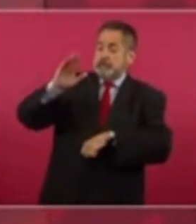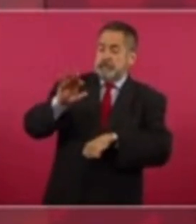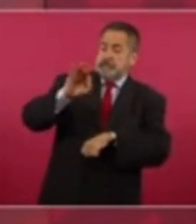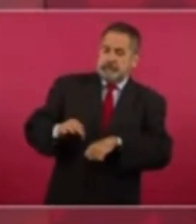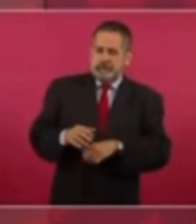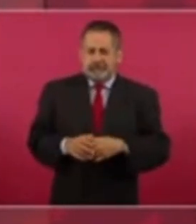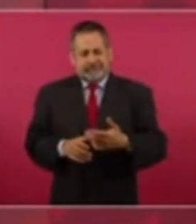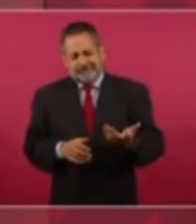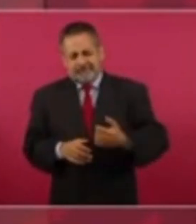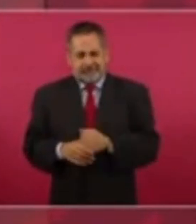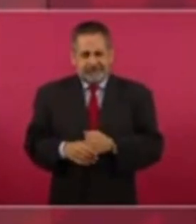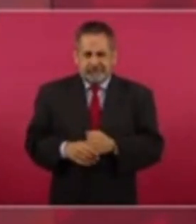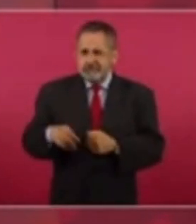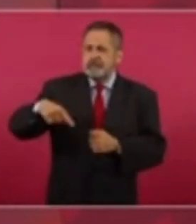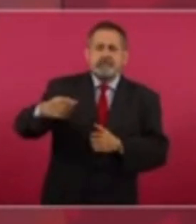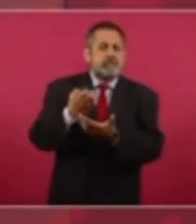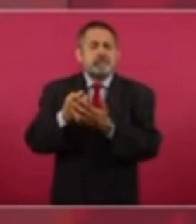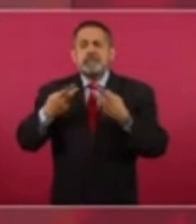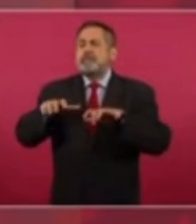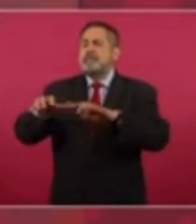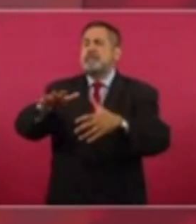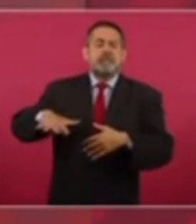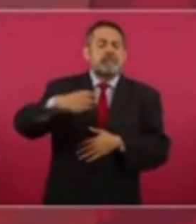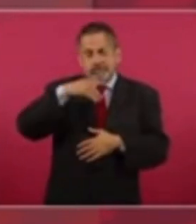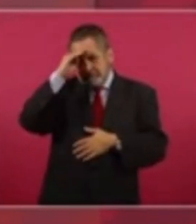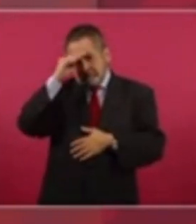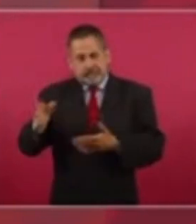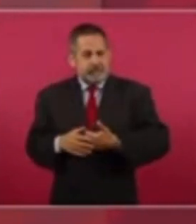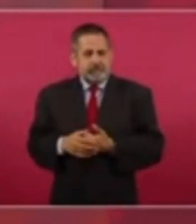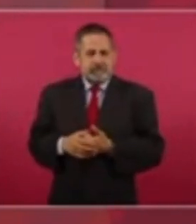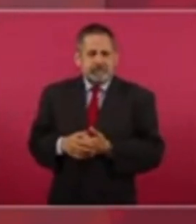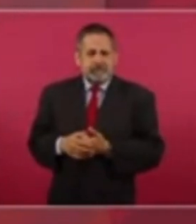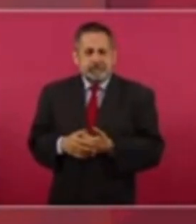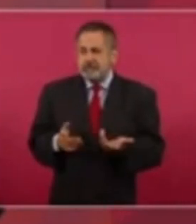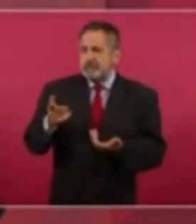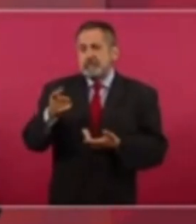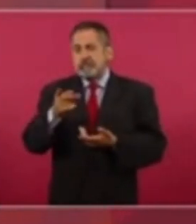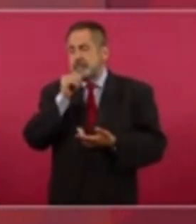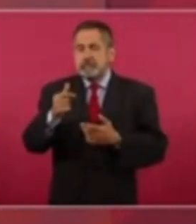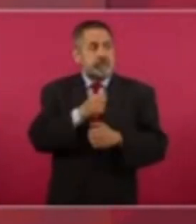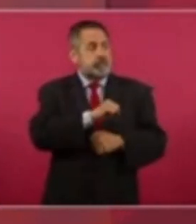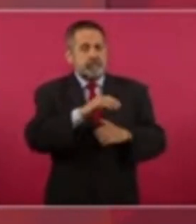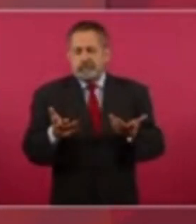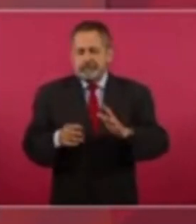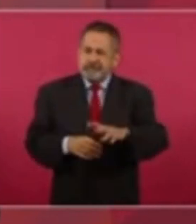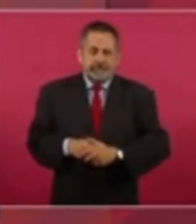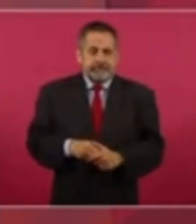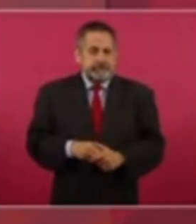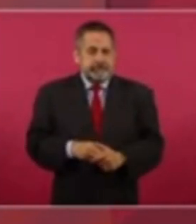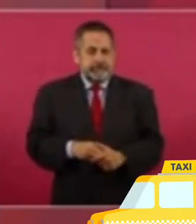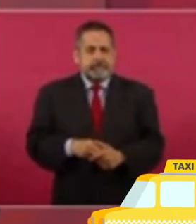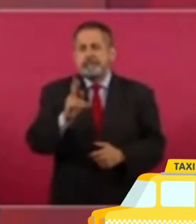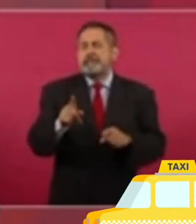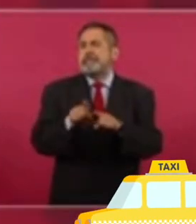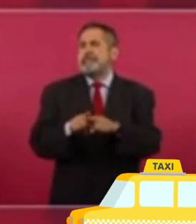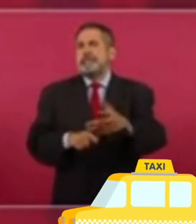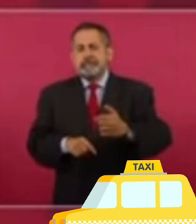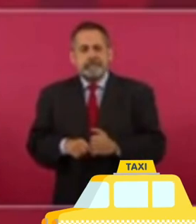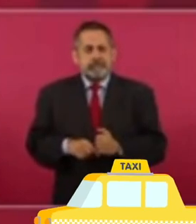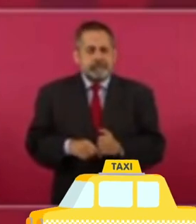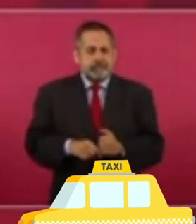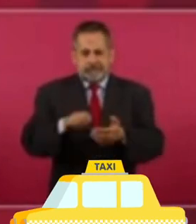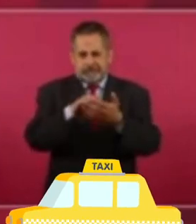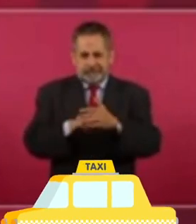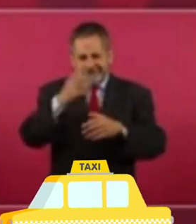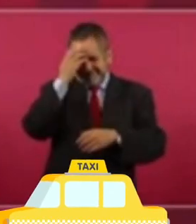¿Qué significa eso? Para la economía. Y así ya no va a haber inflación. Ahora te hablaba yo de que es como cuando se